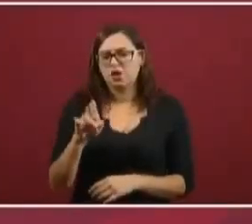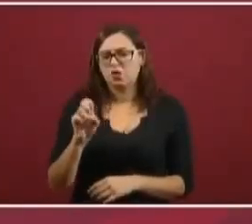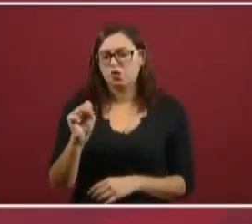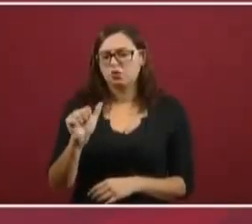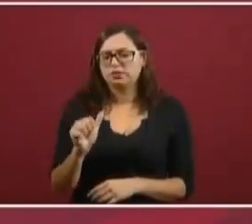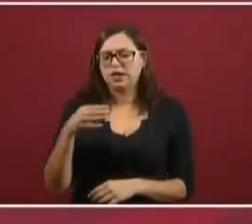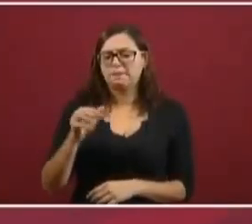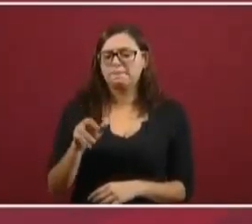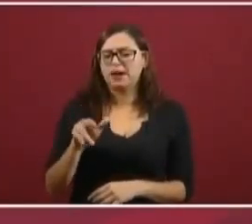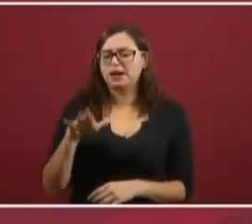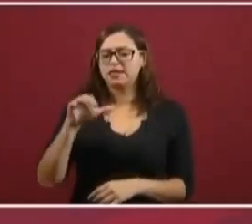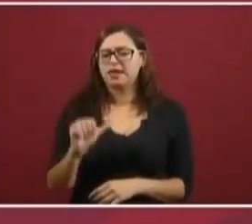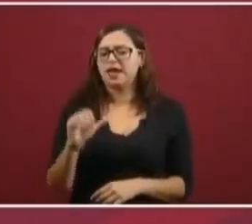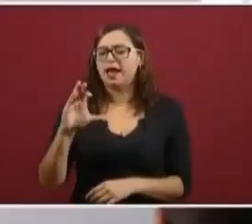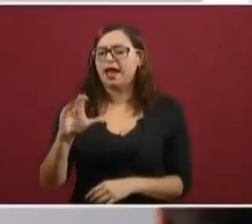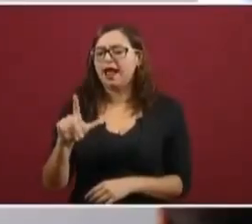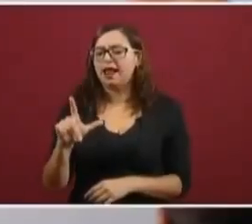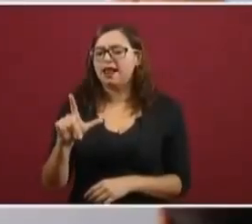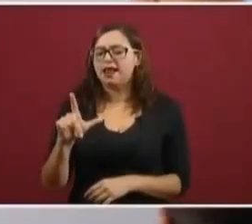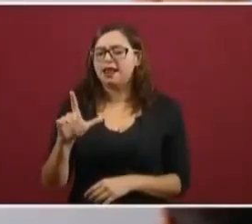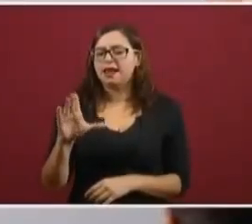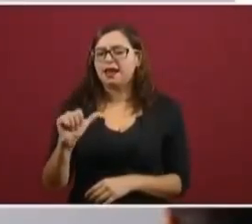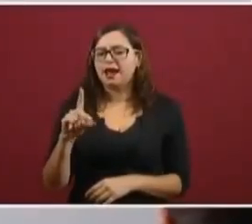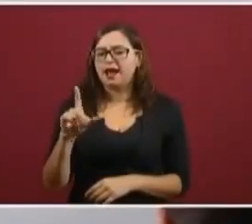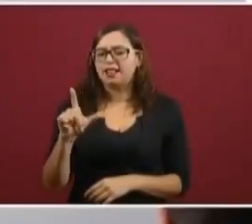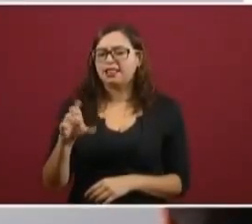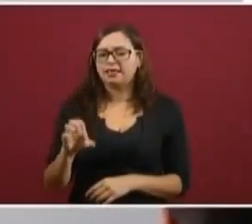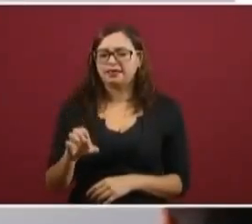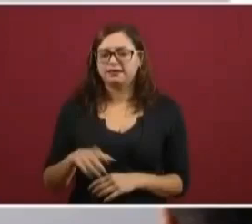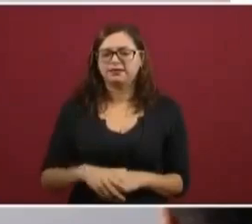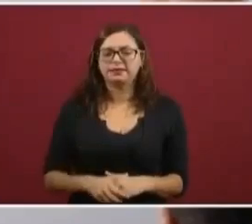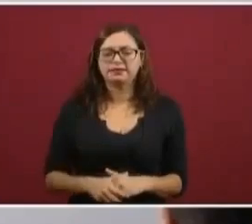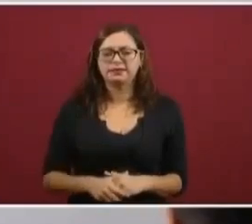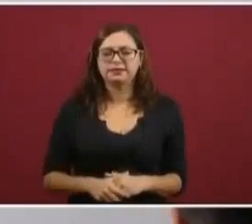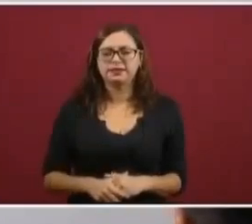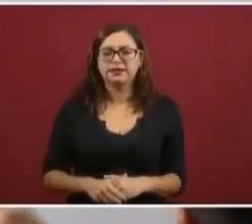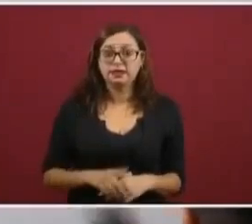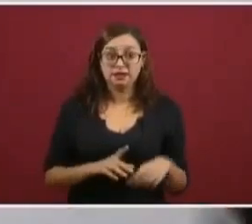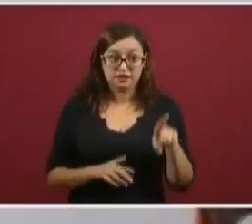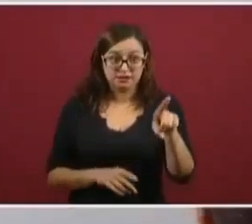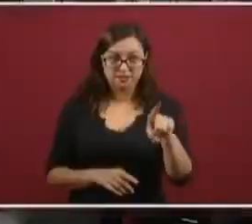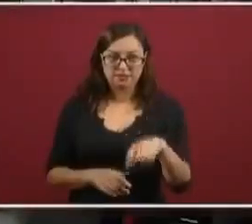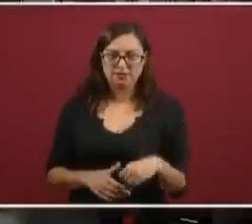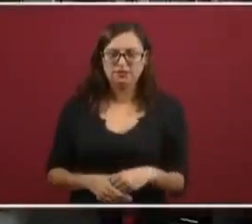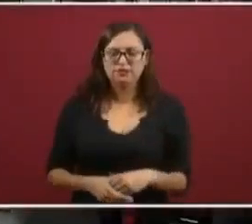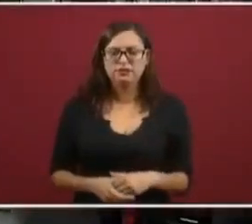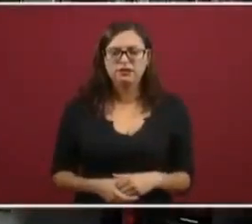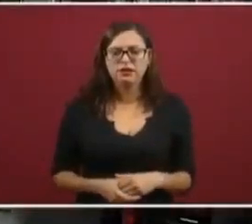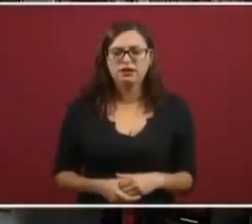alcalde Gracias pres sobre vamos